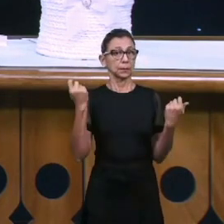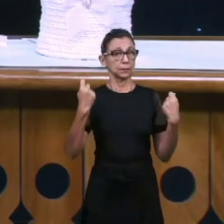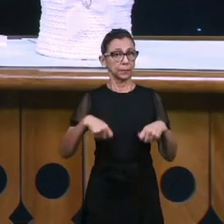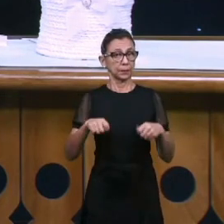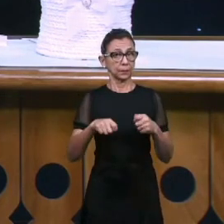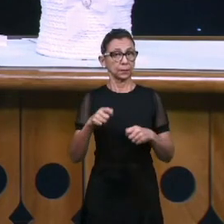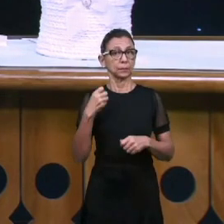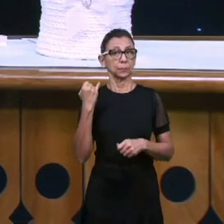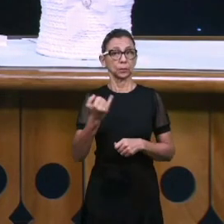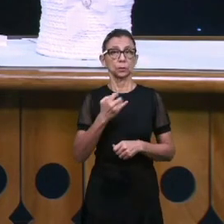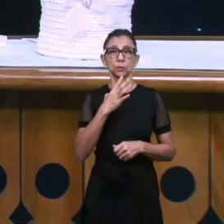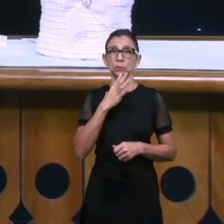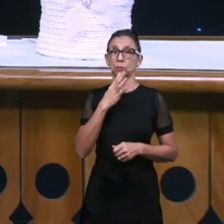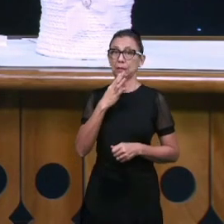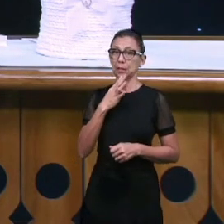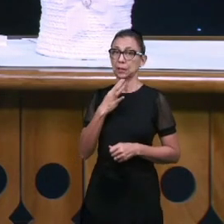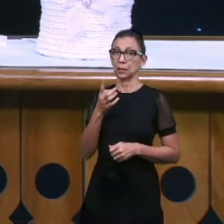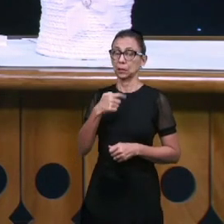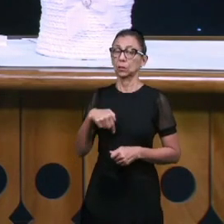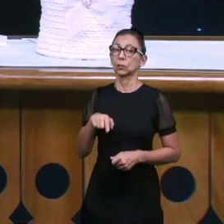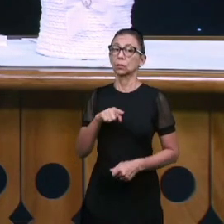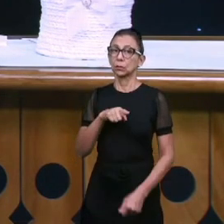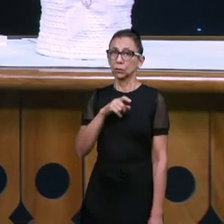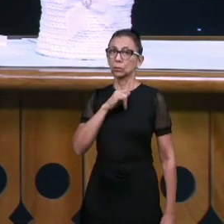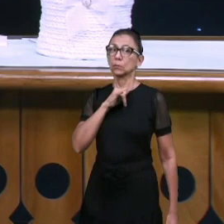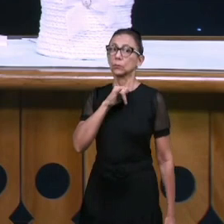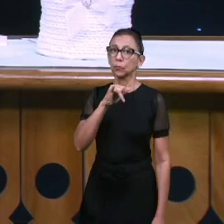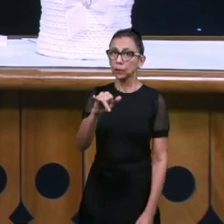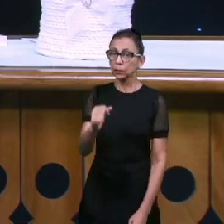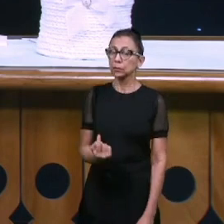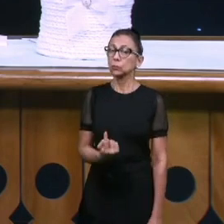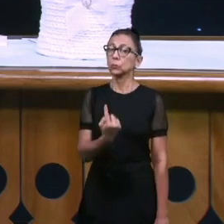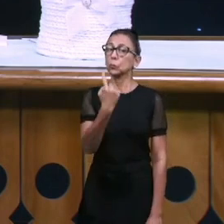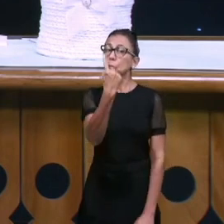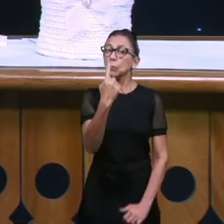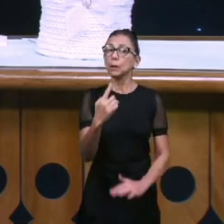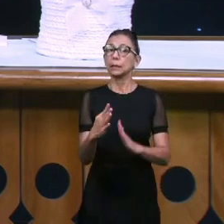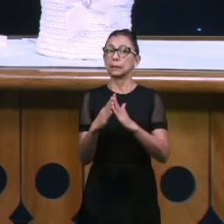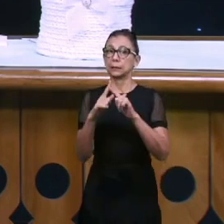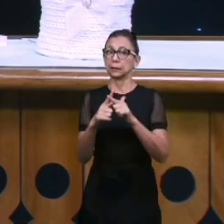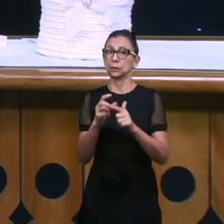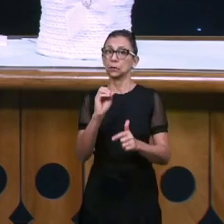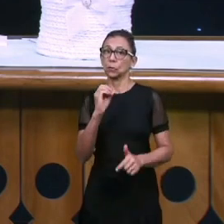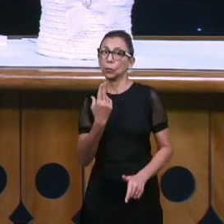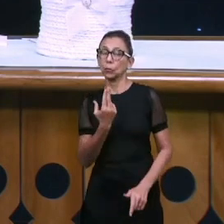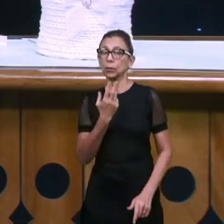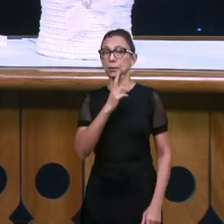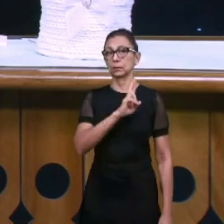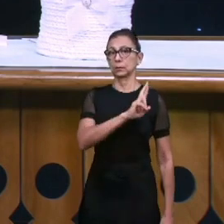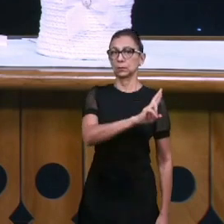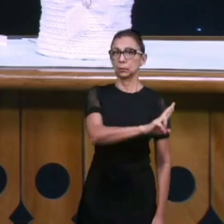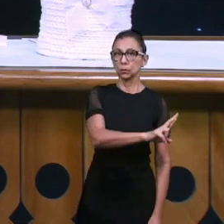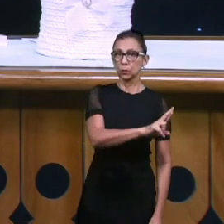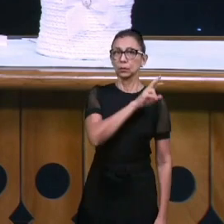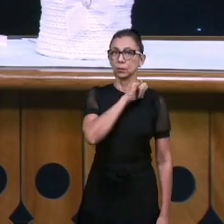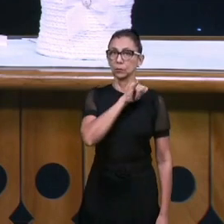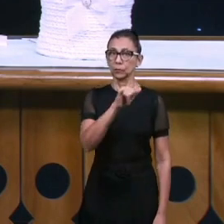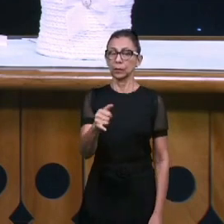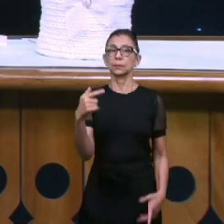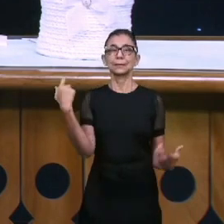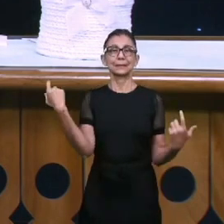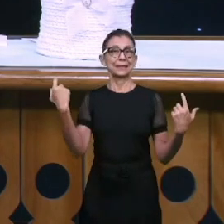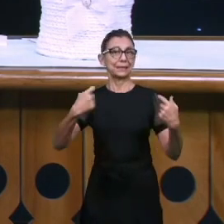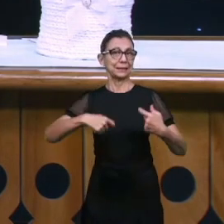necesita conocer. Y mis hermanos, nosotros no estamos hablando aquí al respecto de una iglesia o de una religión. Estamos hablando de